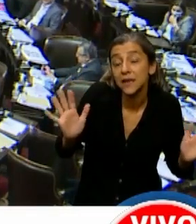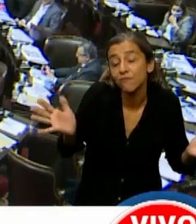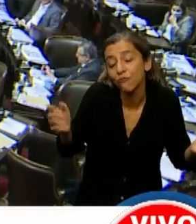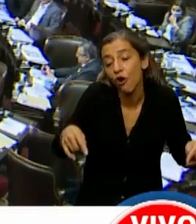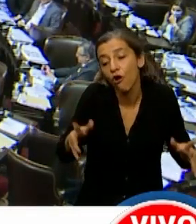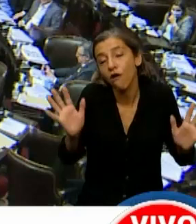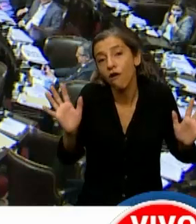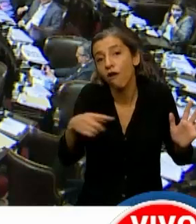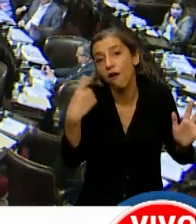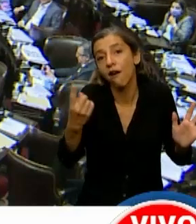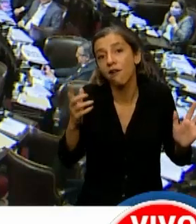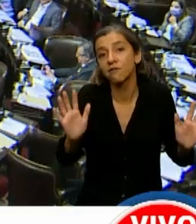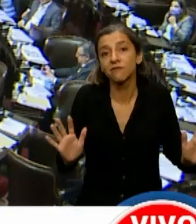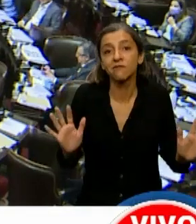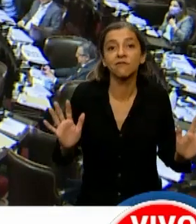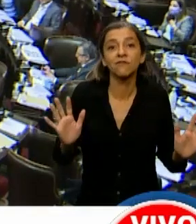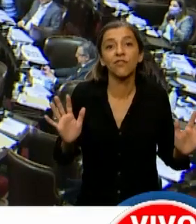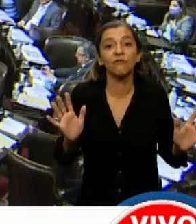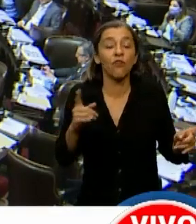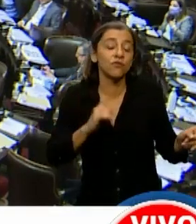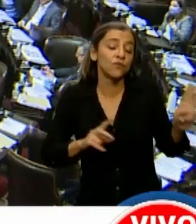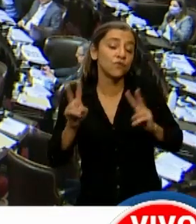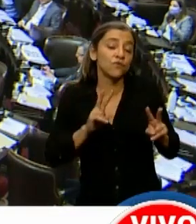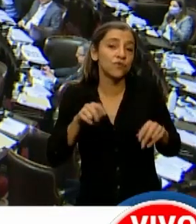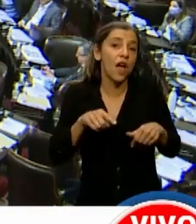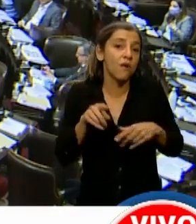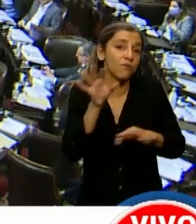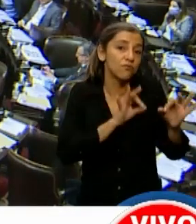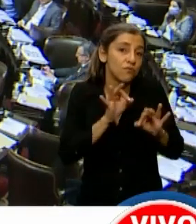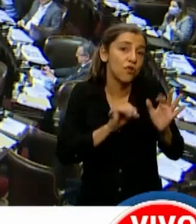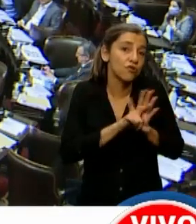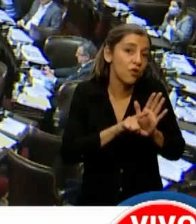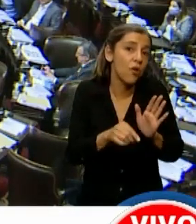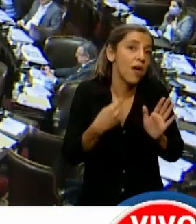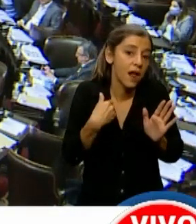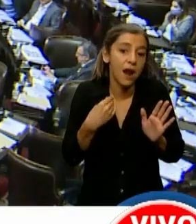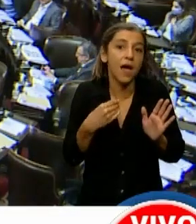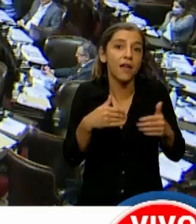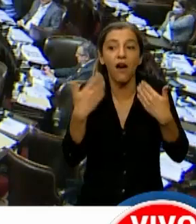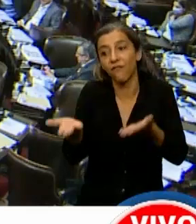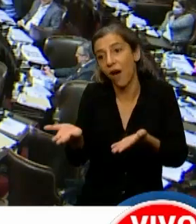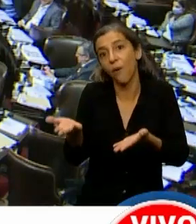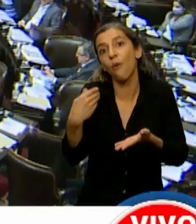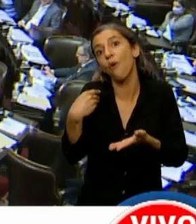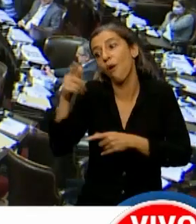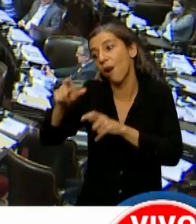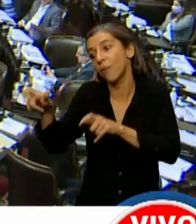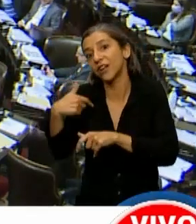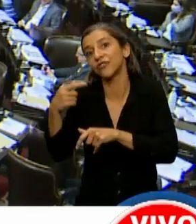hoy estamos tratando un proyecto de ley que beneficia a todos los que cosechan uva y la uva es dulce, vamos a ser